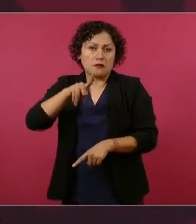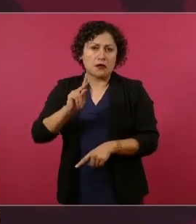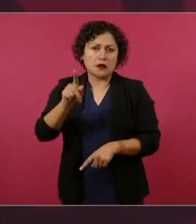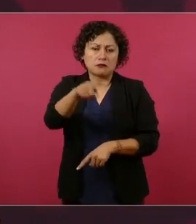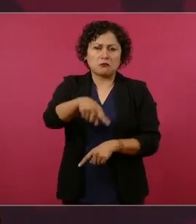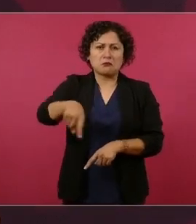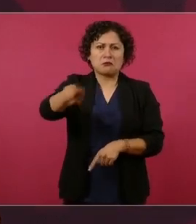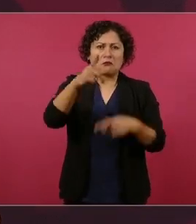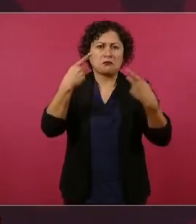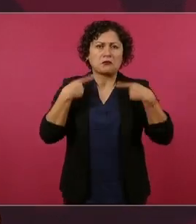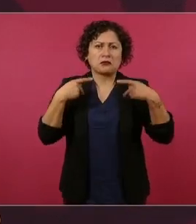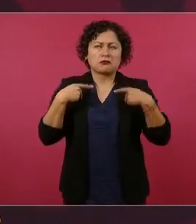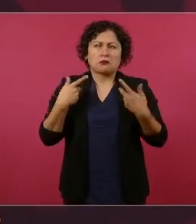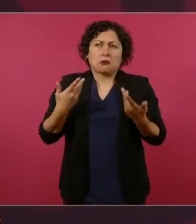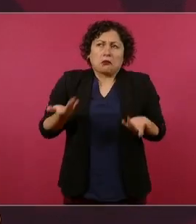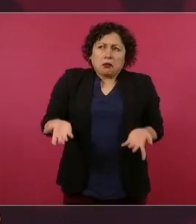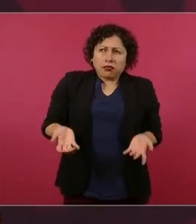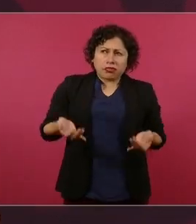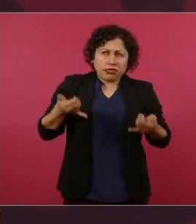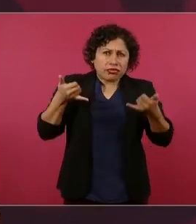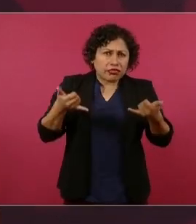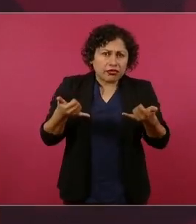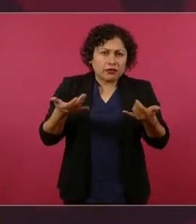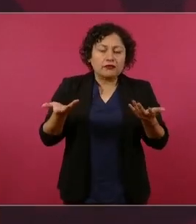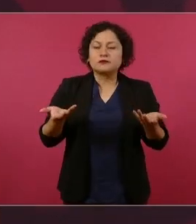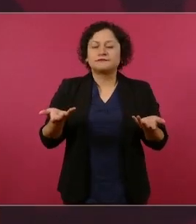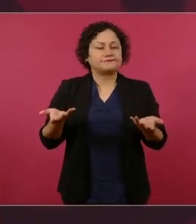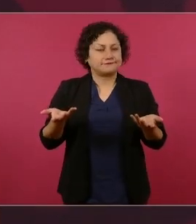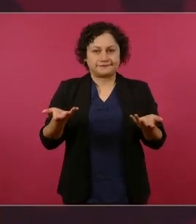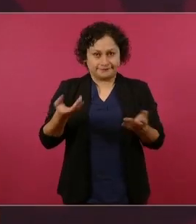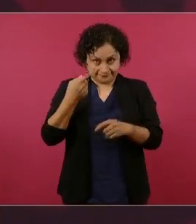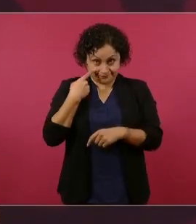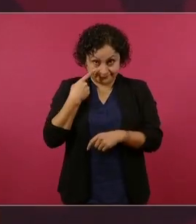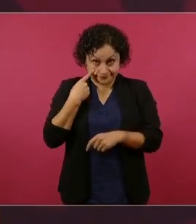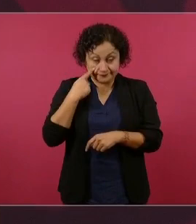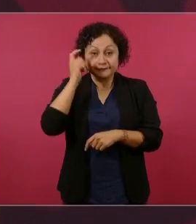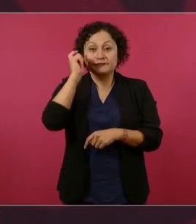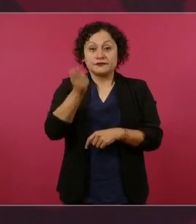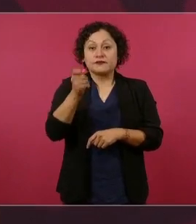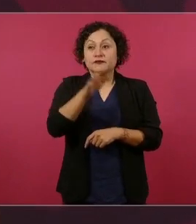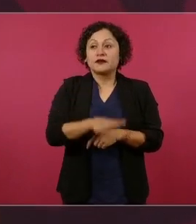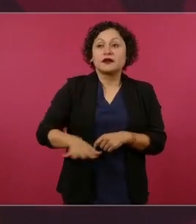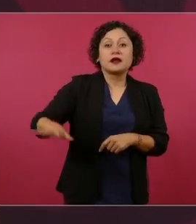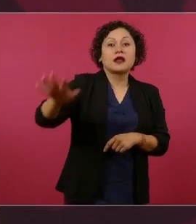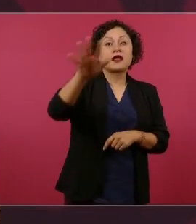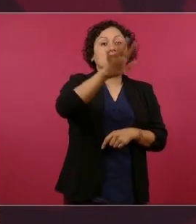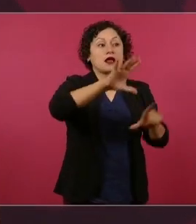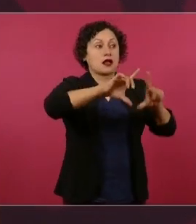Todo eso, ese rescate, tiene un